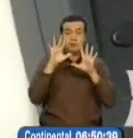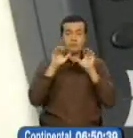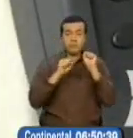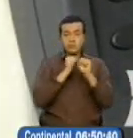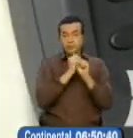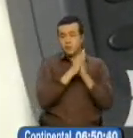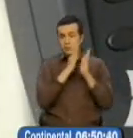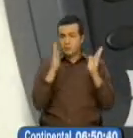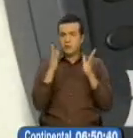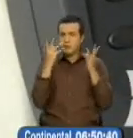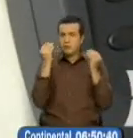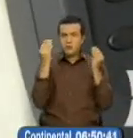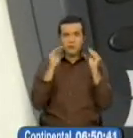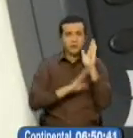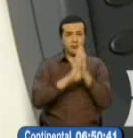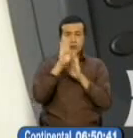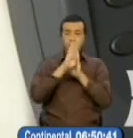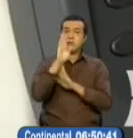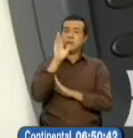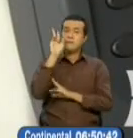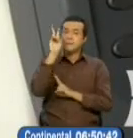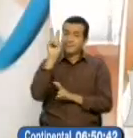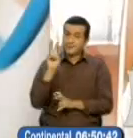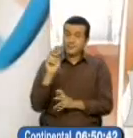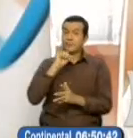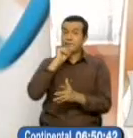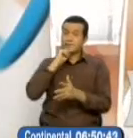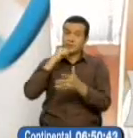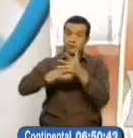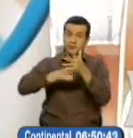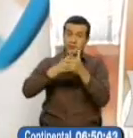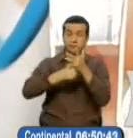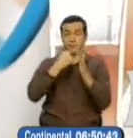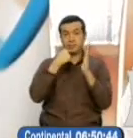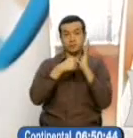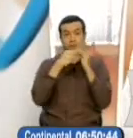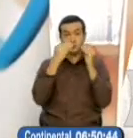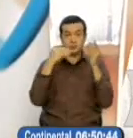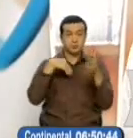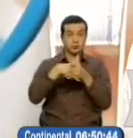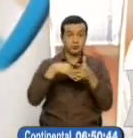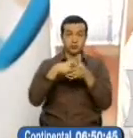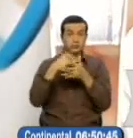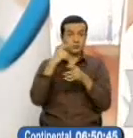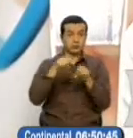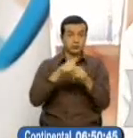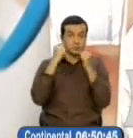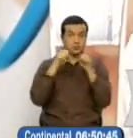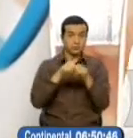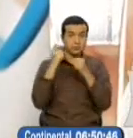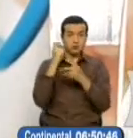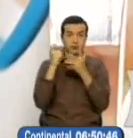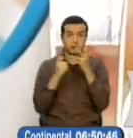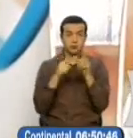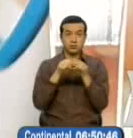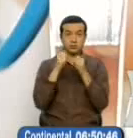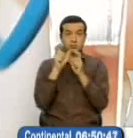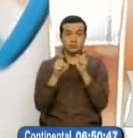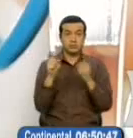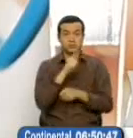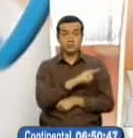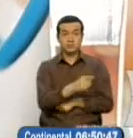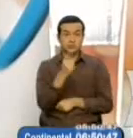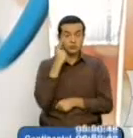bien es mucho en lo que se ha avanzado, aún hay varios desafíos. Tenemos que eliminar muchísimas barreras que aún imposibilitan que los pacientes puedan